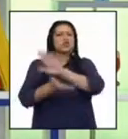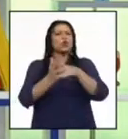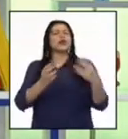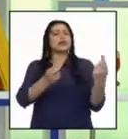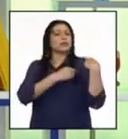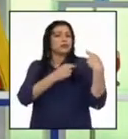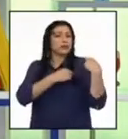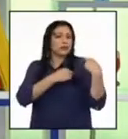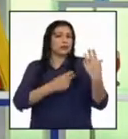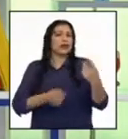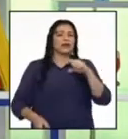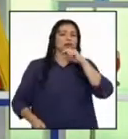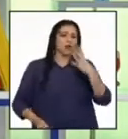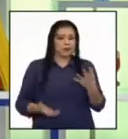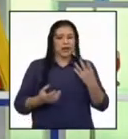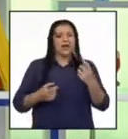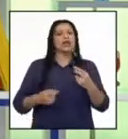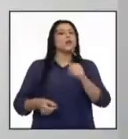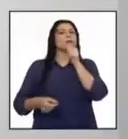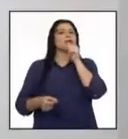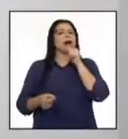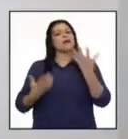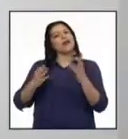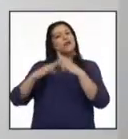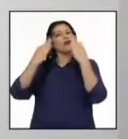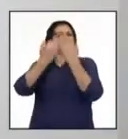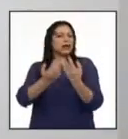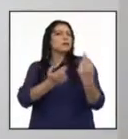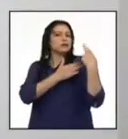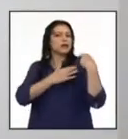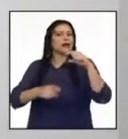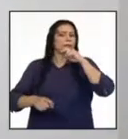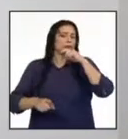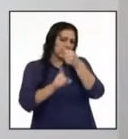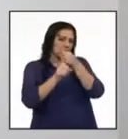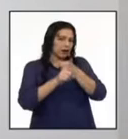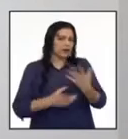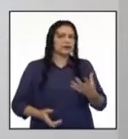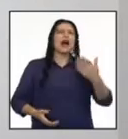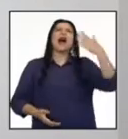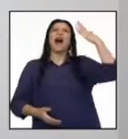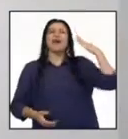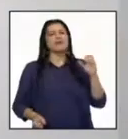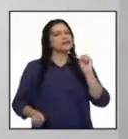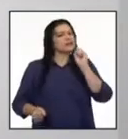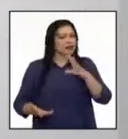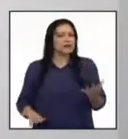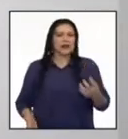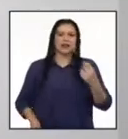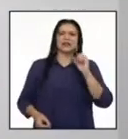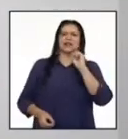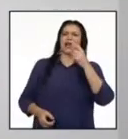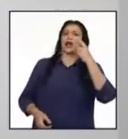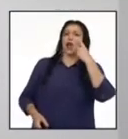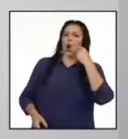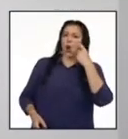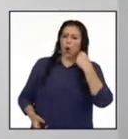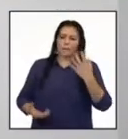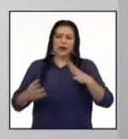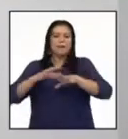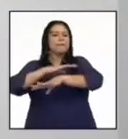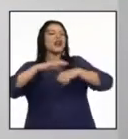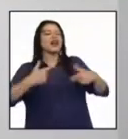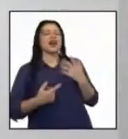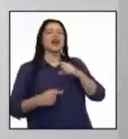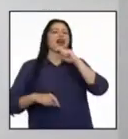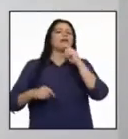esfera privada, familia a cargo de las mujeres. La mentalidad de la época afirmaba que el hombre es para la calle